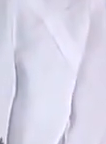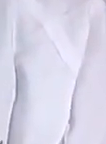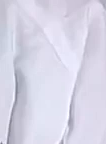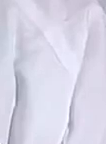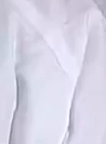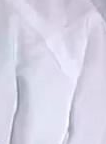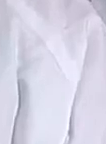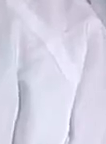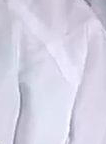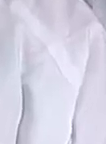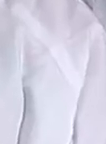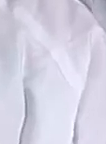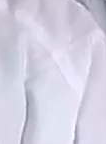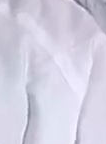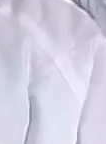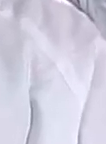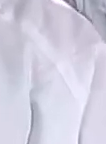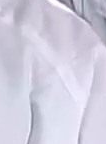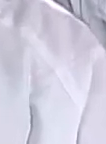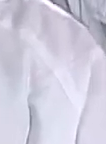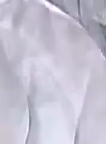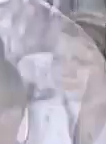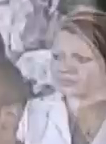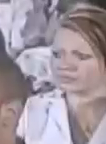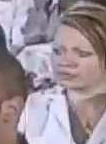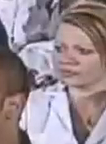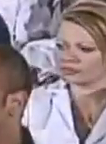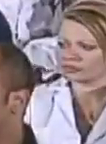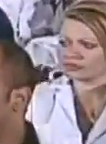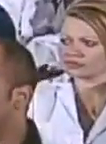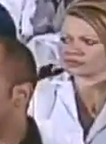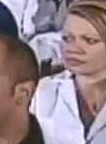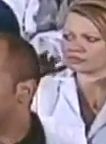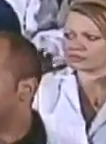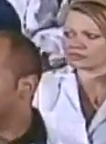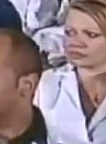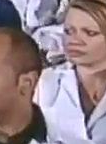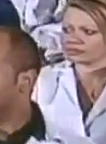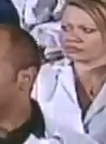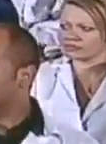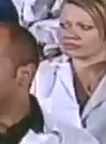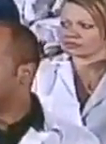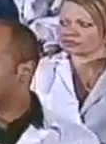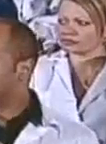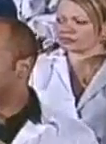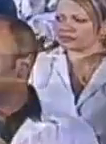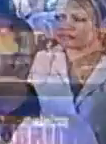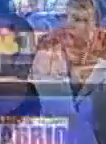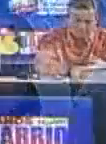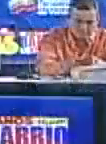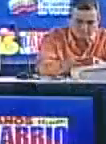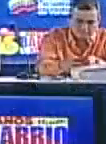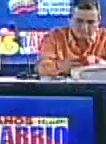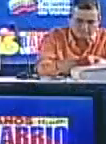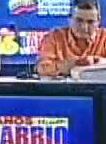Todos los días de estos 16 años. Solamente tendríamos que ver algunos